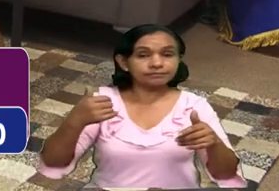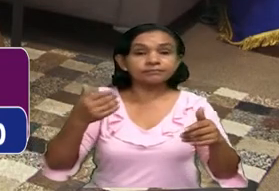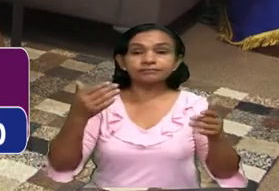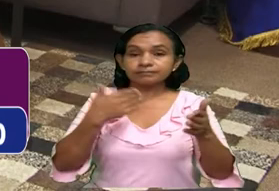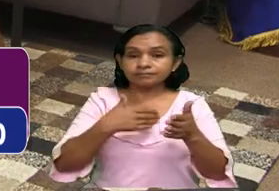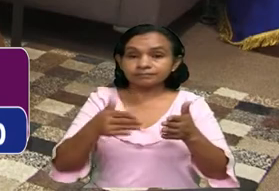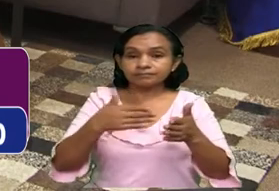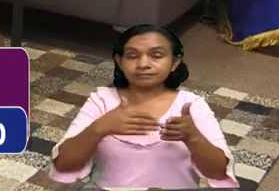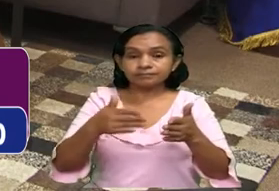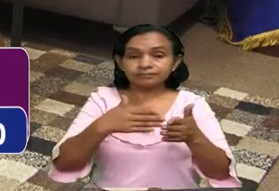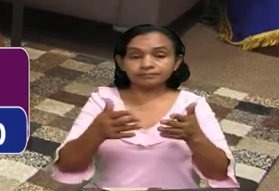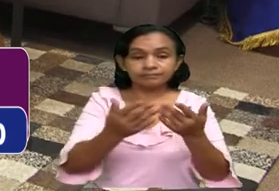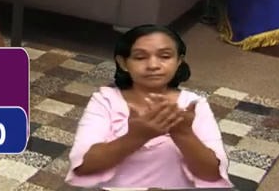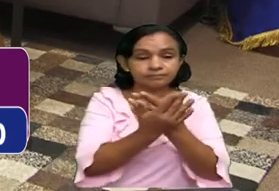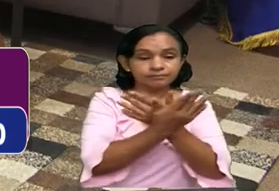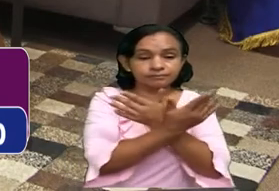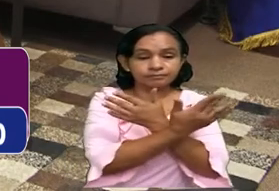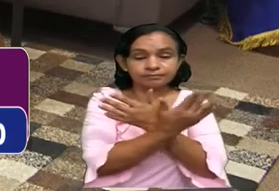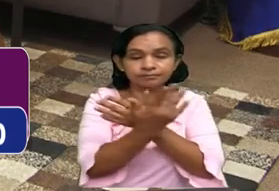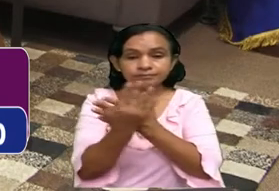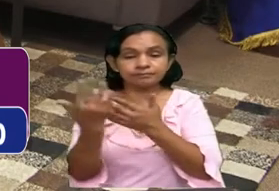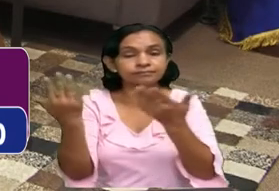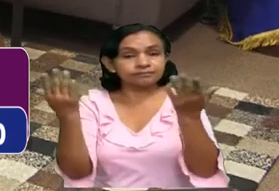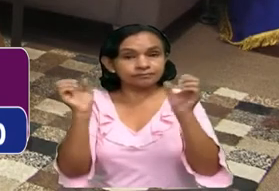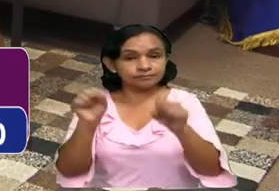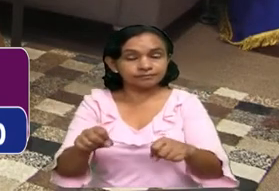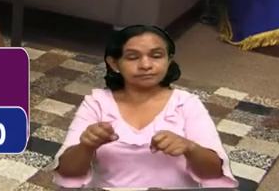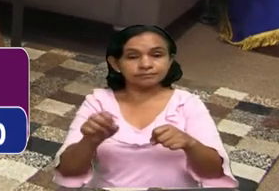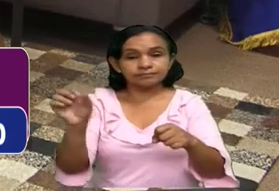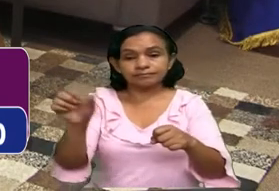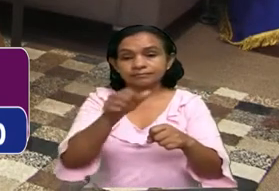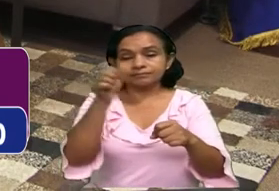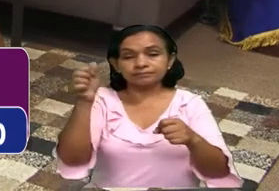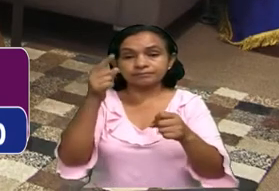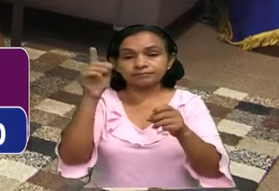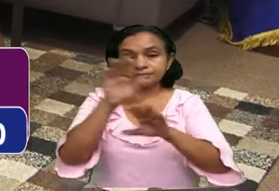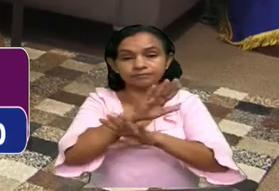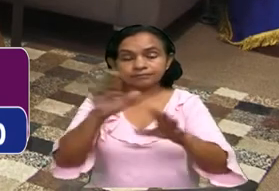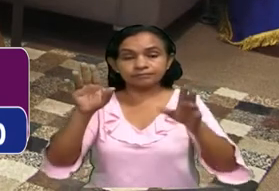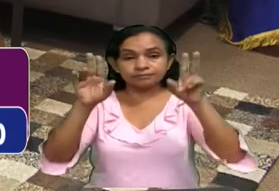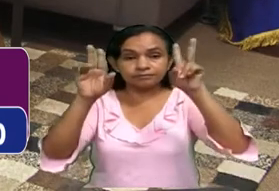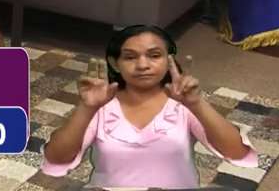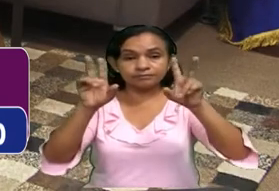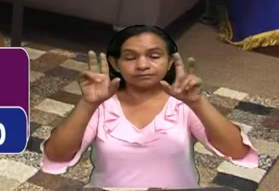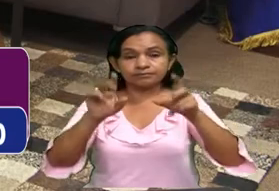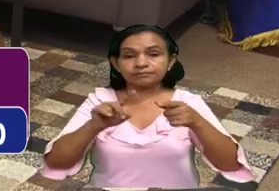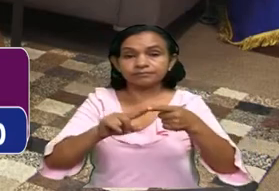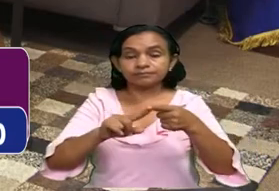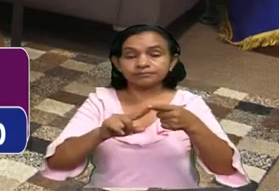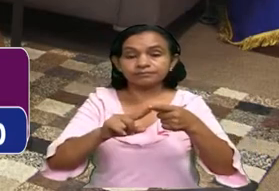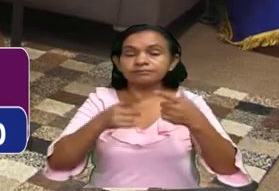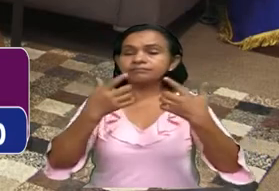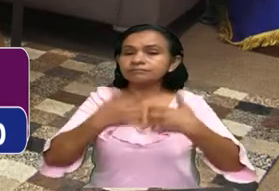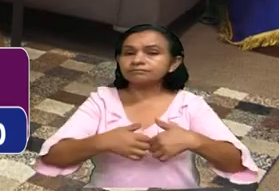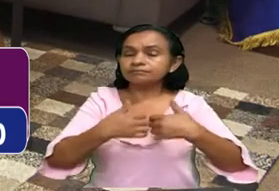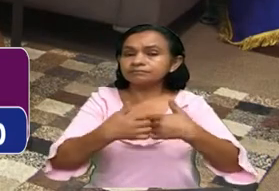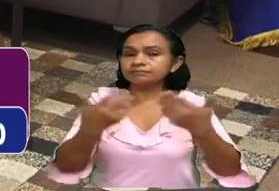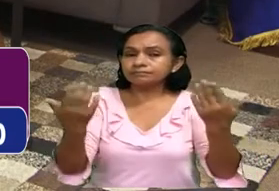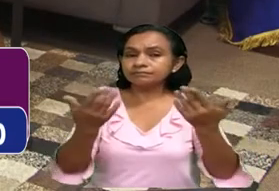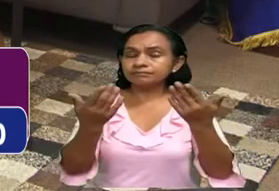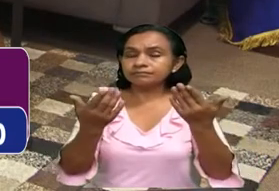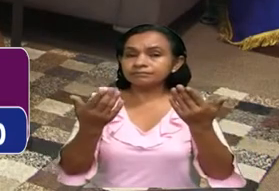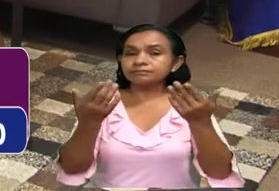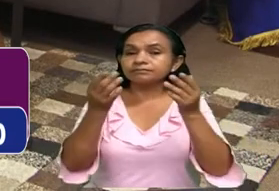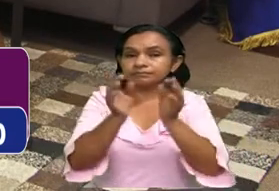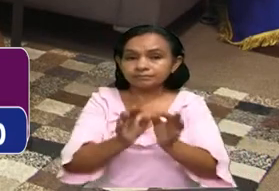disponibilidad de pasto en la finca. Y bueno, el último tema que te lo quería plantear es el tema de la agroindustria, fundamental para